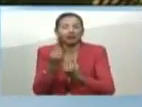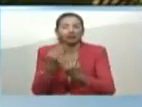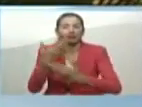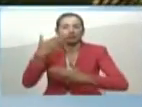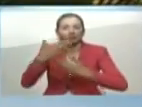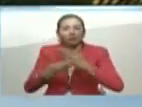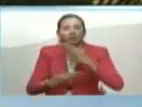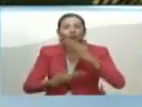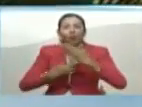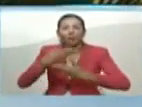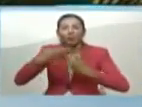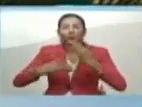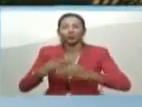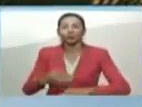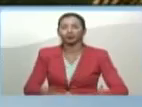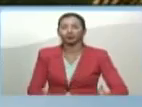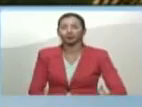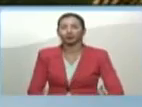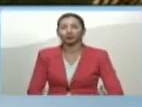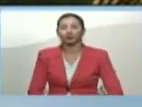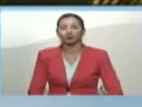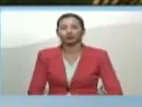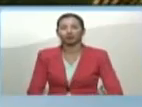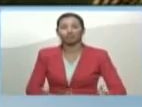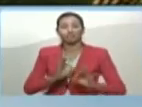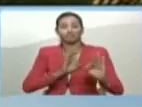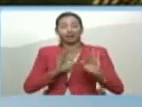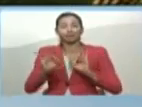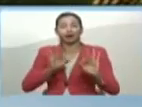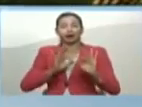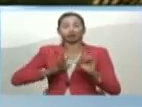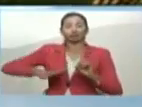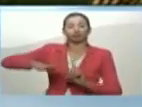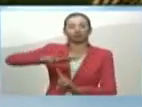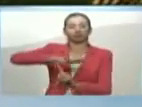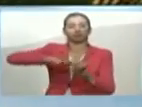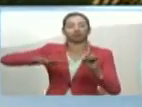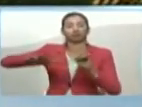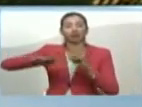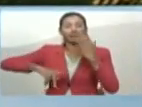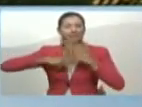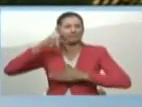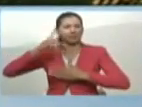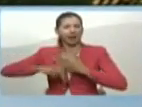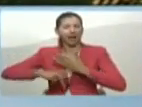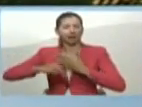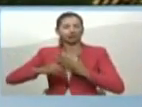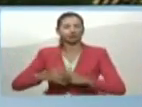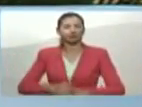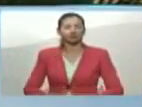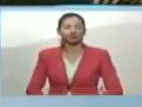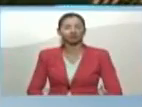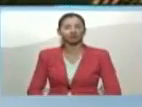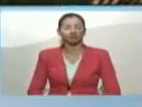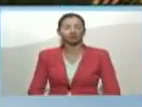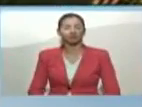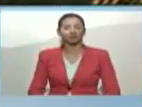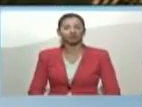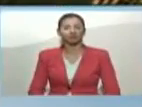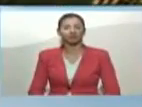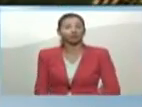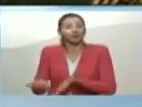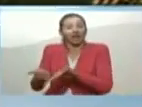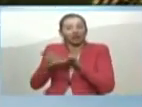creando las nuevas condiciones para que estos planes nos